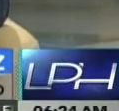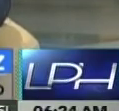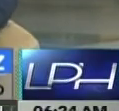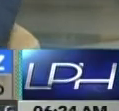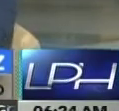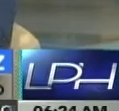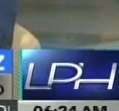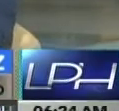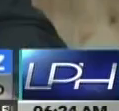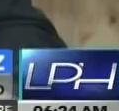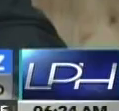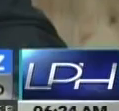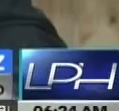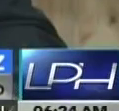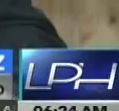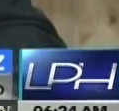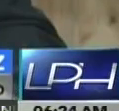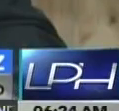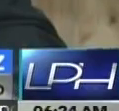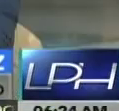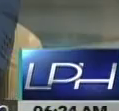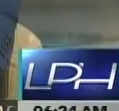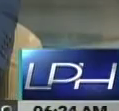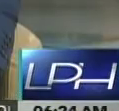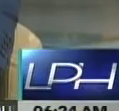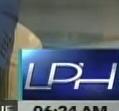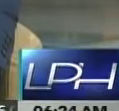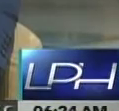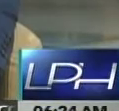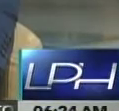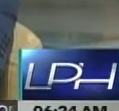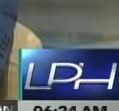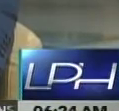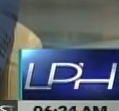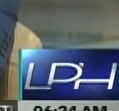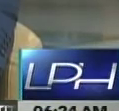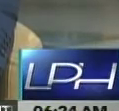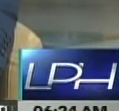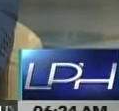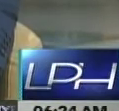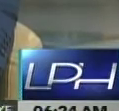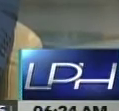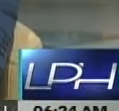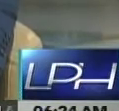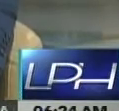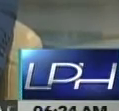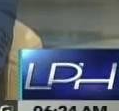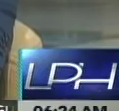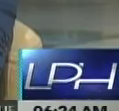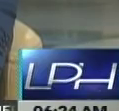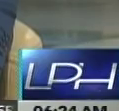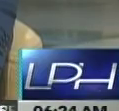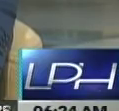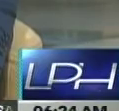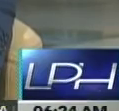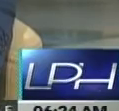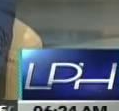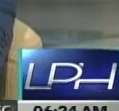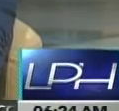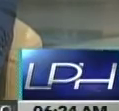Trabajo. Parece que no había mucho trabajo en la Asamblea Nacional y entonces te convocan a la primera línea de fuego, Francisco, eh, que